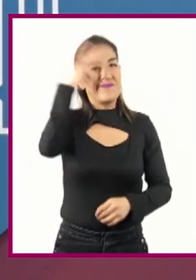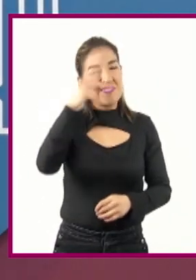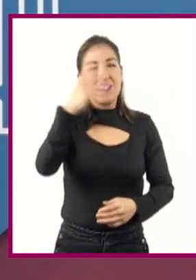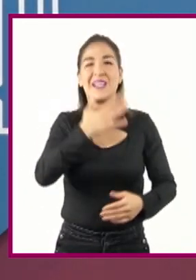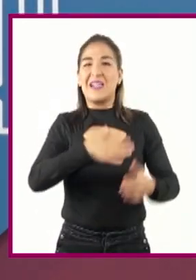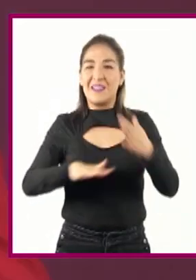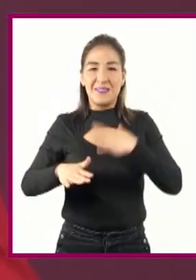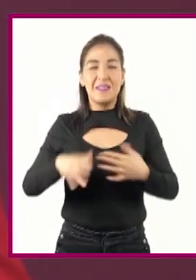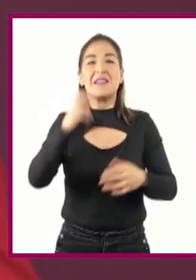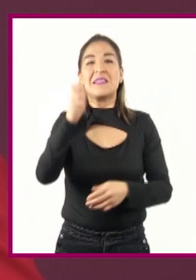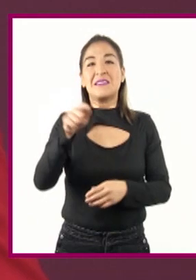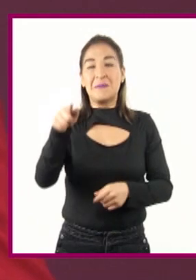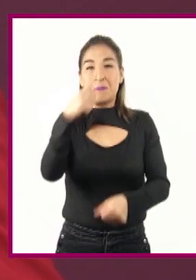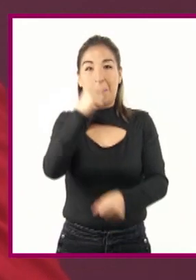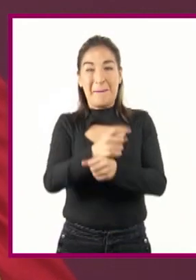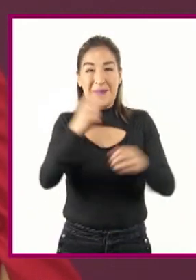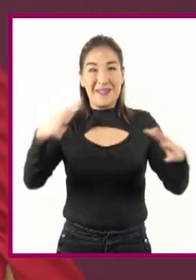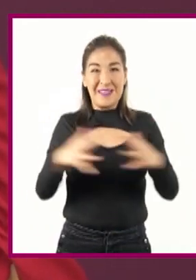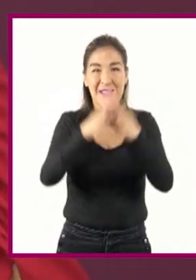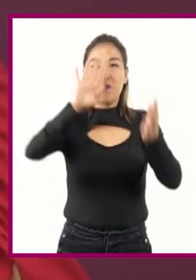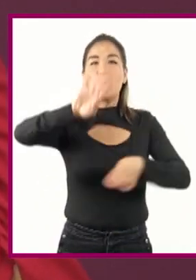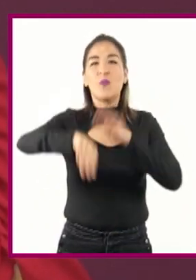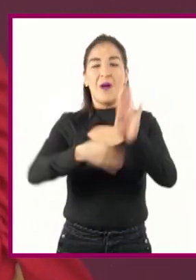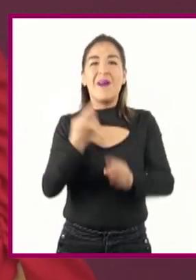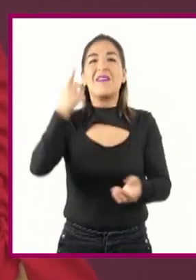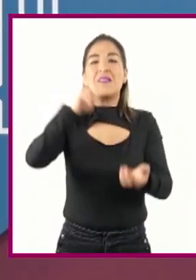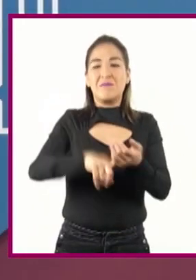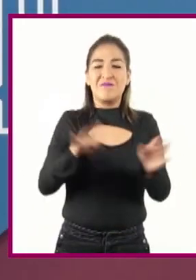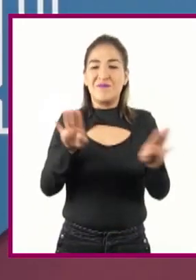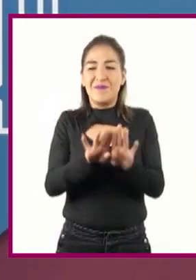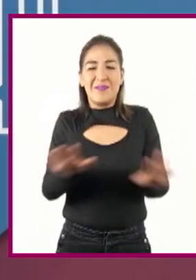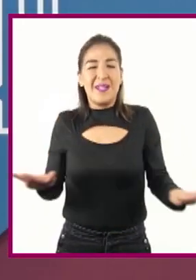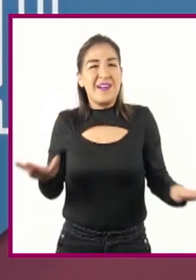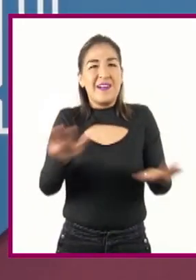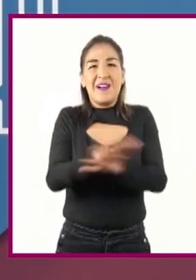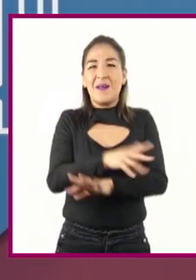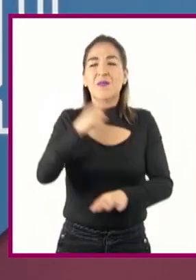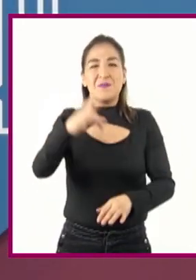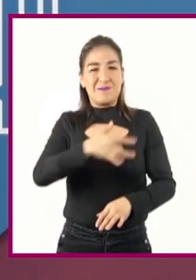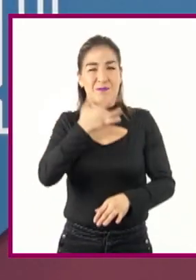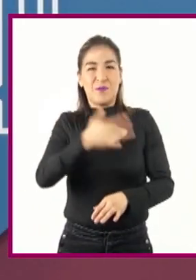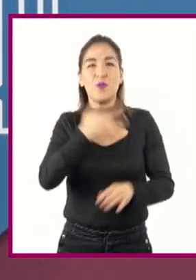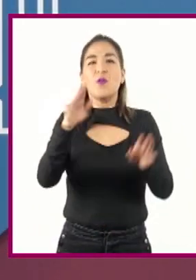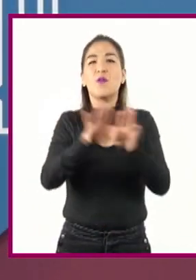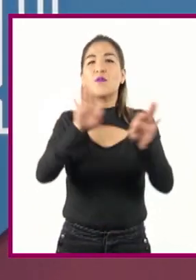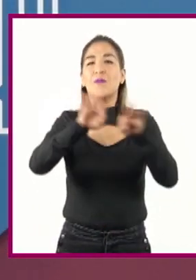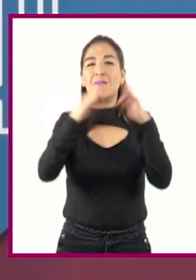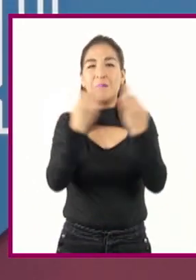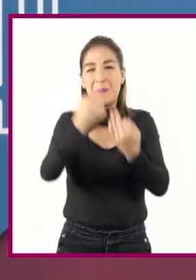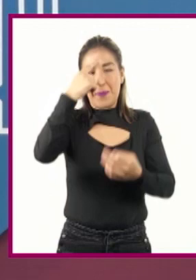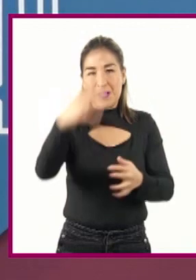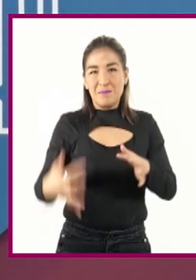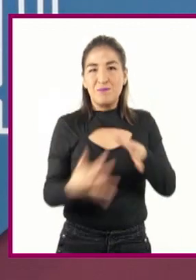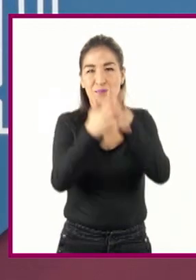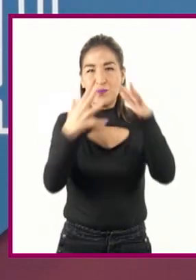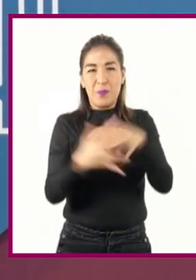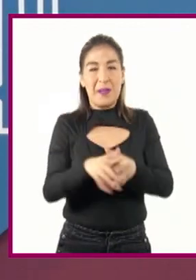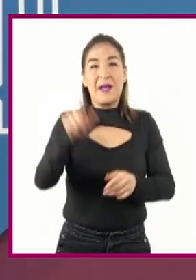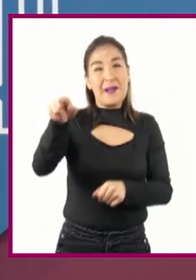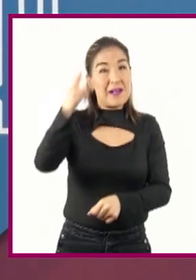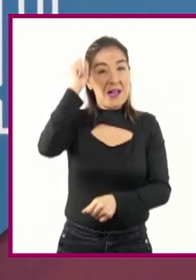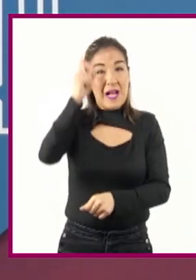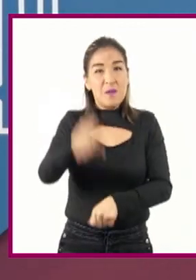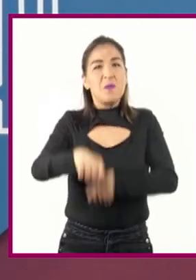psicológico, ya que la Primera Guerra Mundial cambió por completo la forma de combatir. Los caballos